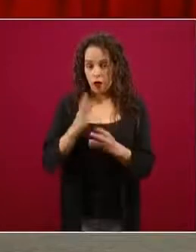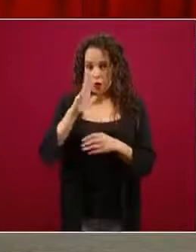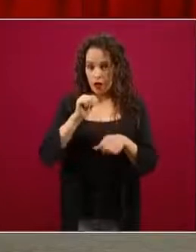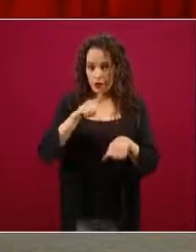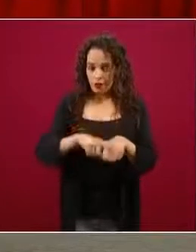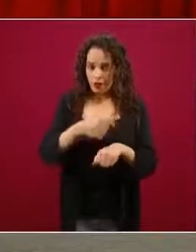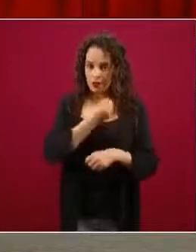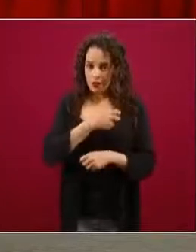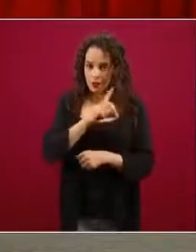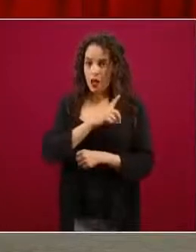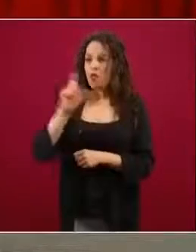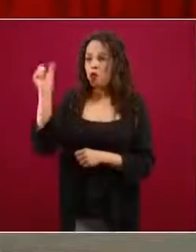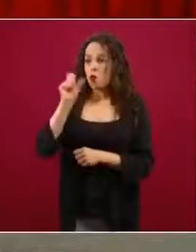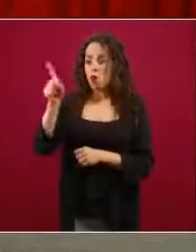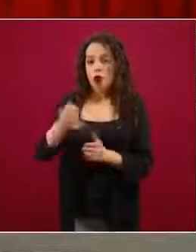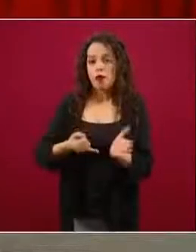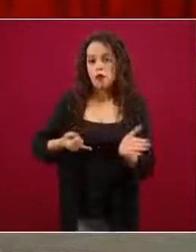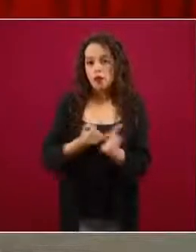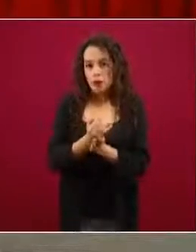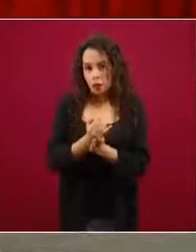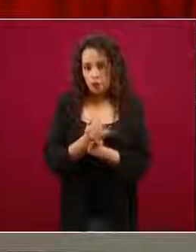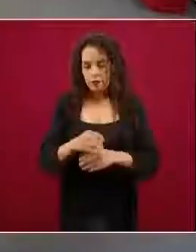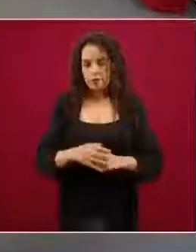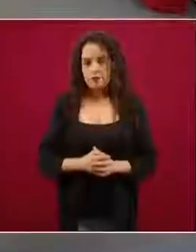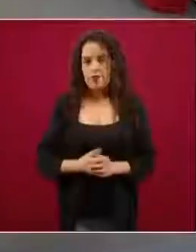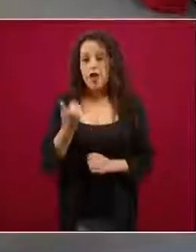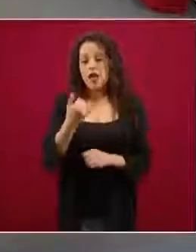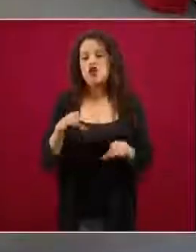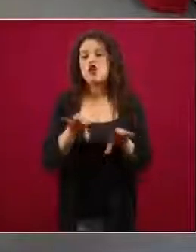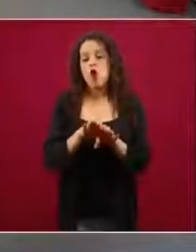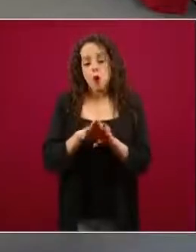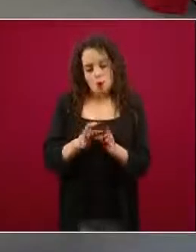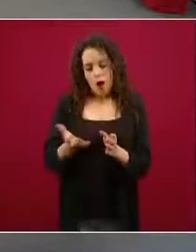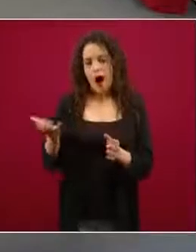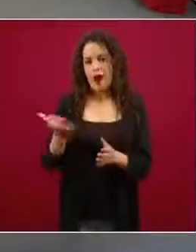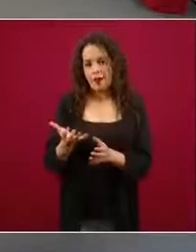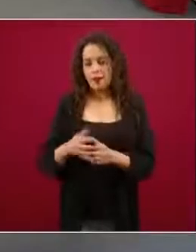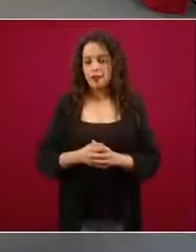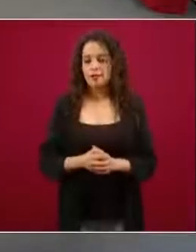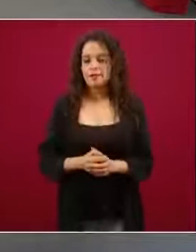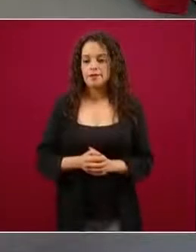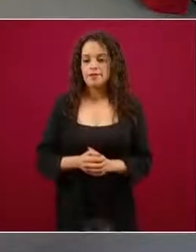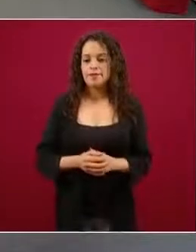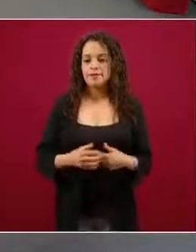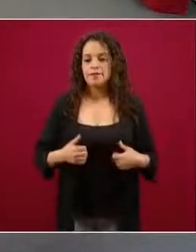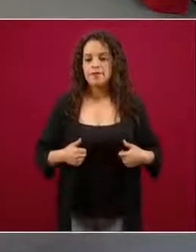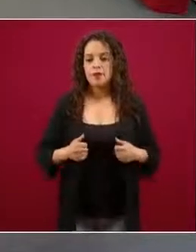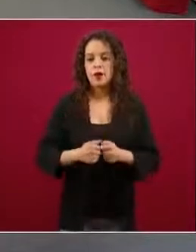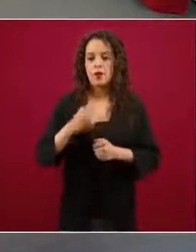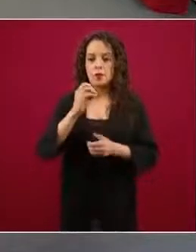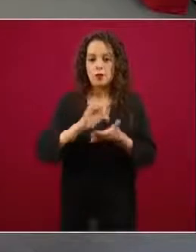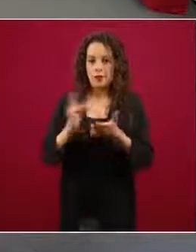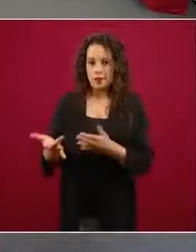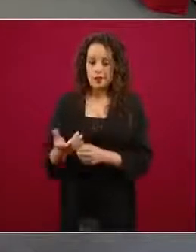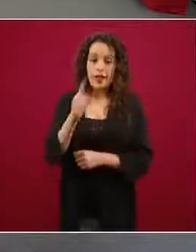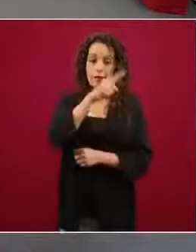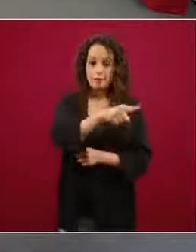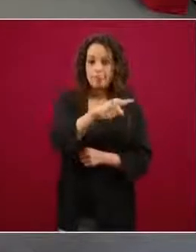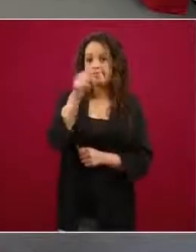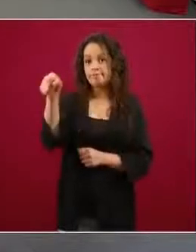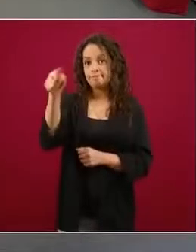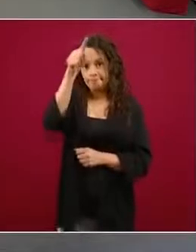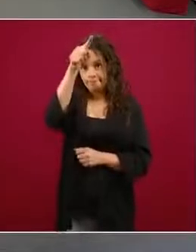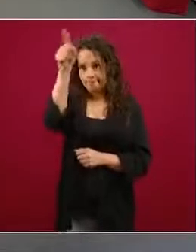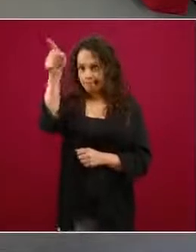y cuándo se hace. Muchas gracias. Vamos a darle la palabra a usted, nos vamos con dos de acá, nos regresamos con Daniel Blancas, Carlos de